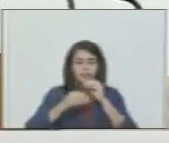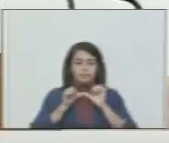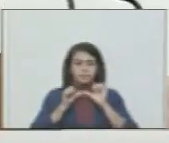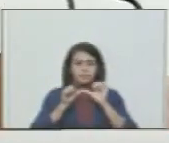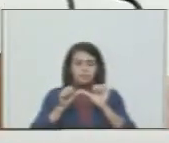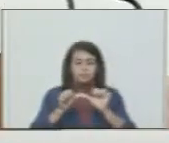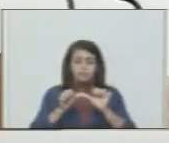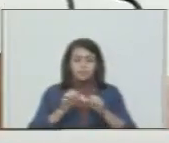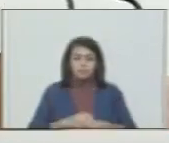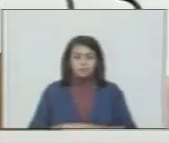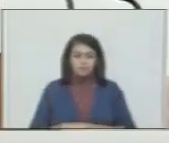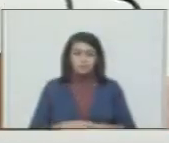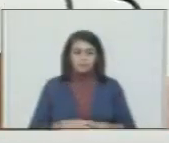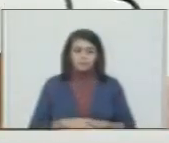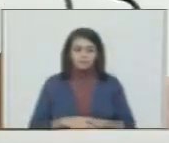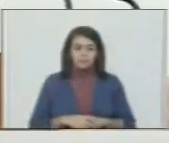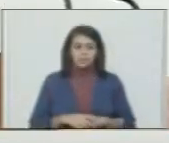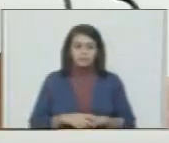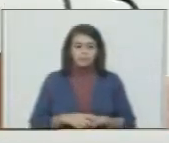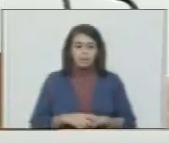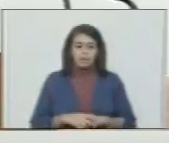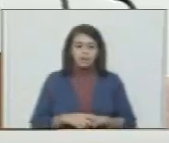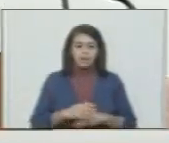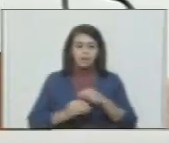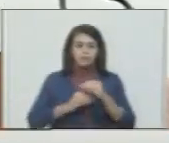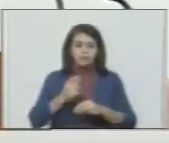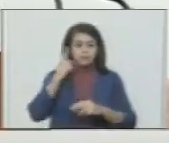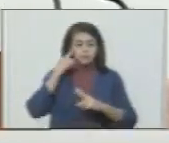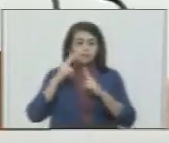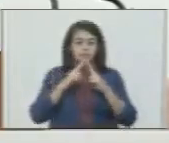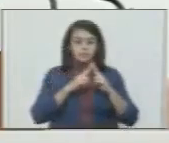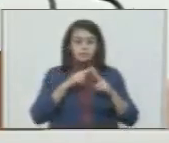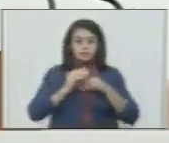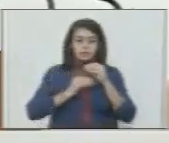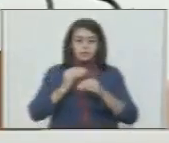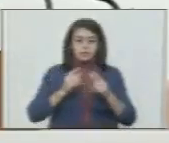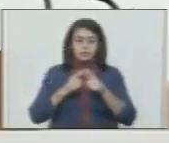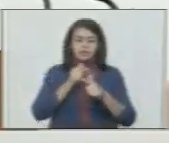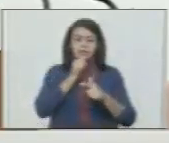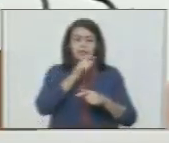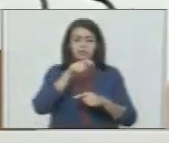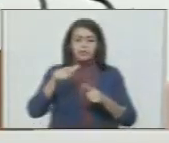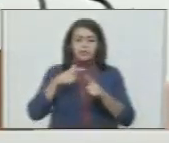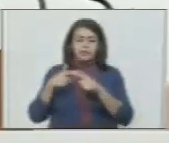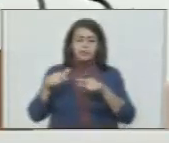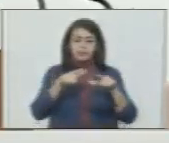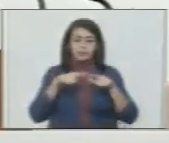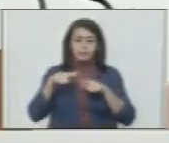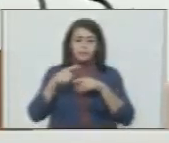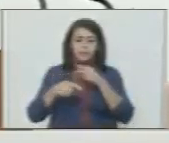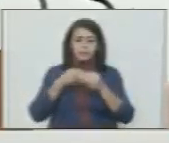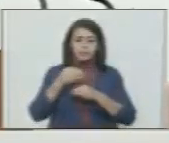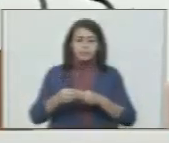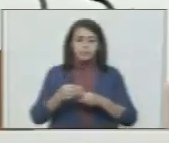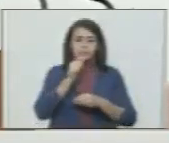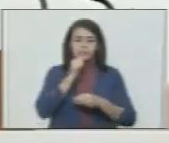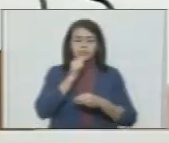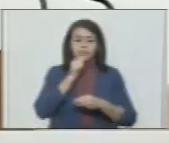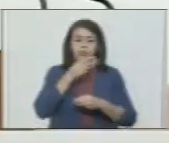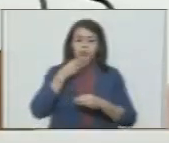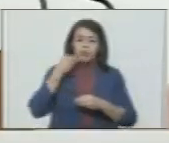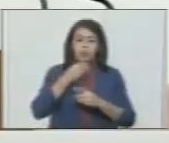creación permanente. Y para ello hay que empezar reconociendo quiénes somos.